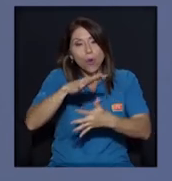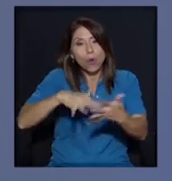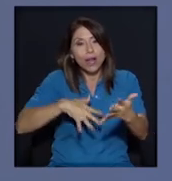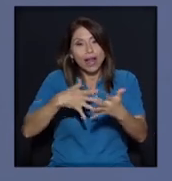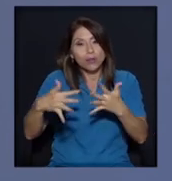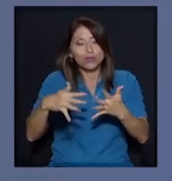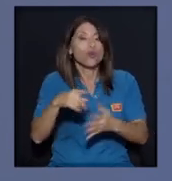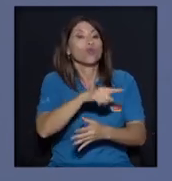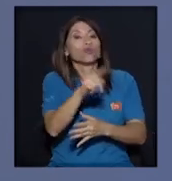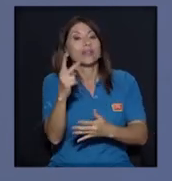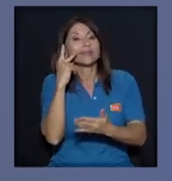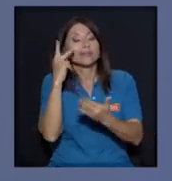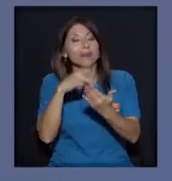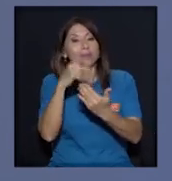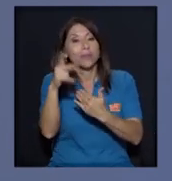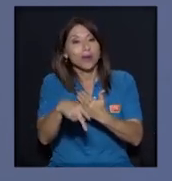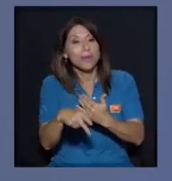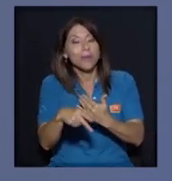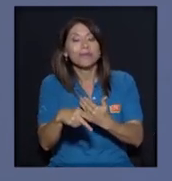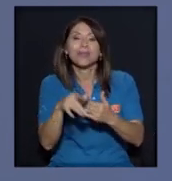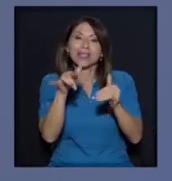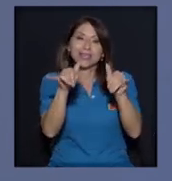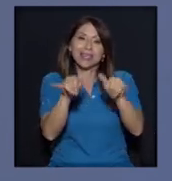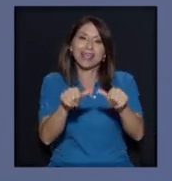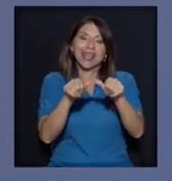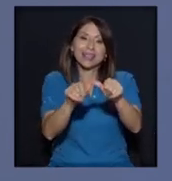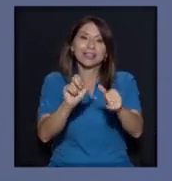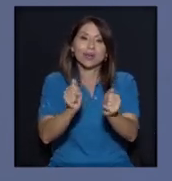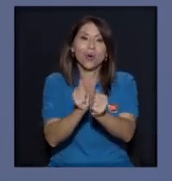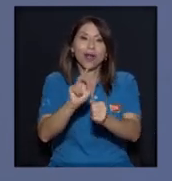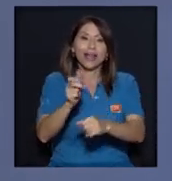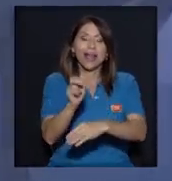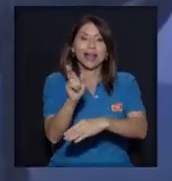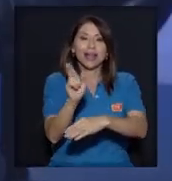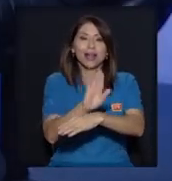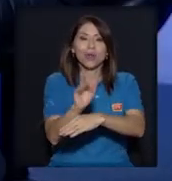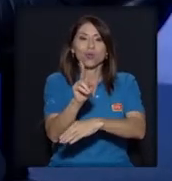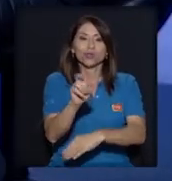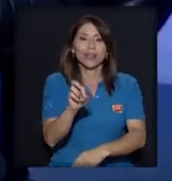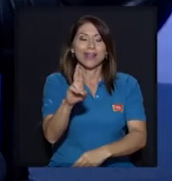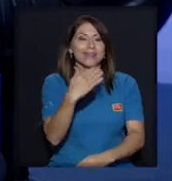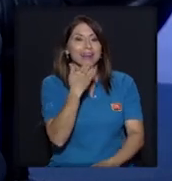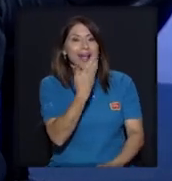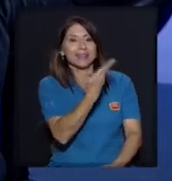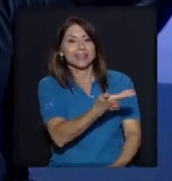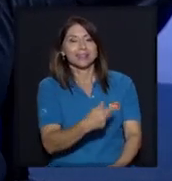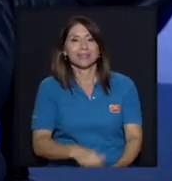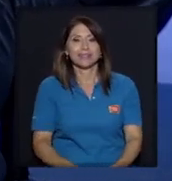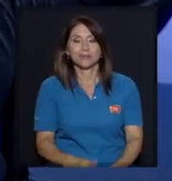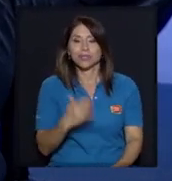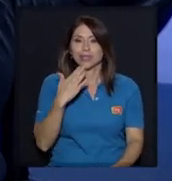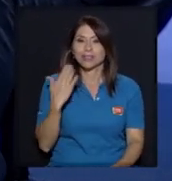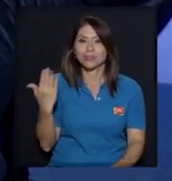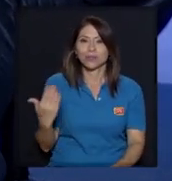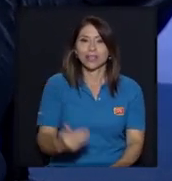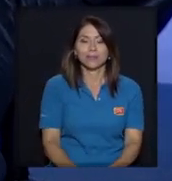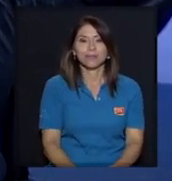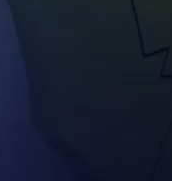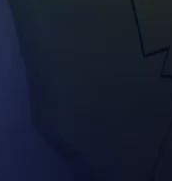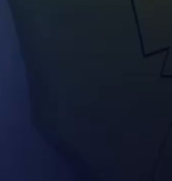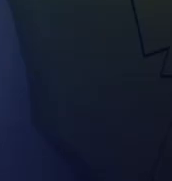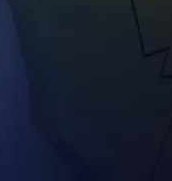acompañen y quédense con Canal UCR. Gracias, don Henry. Muchas gracias a usted.